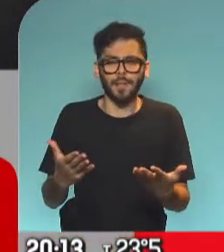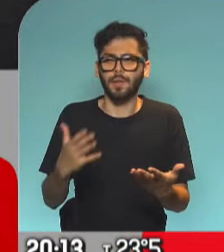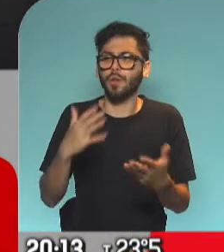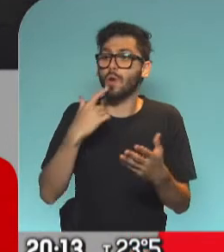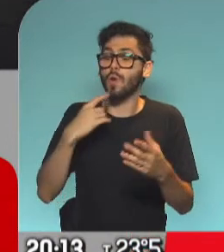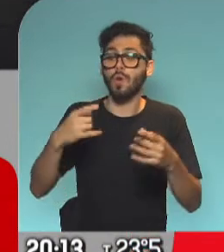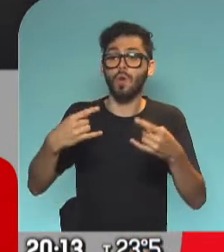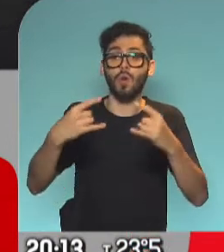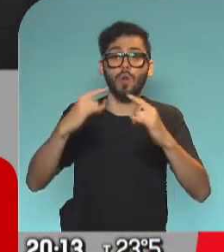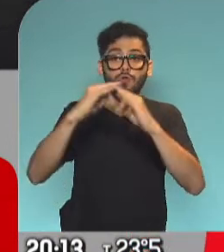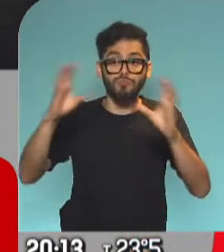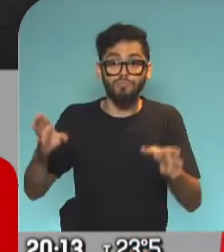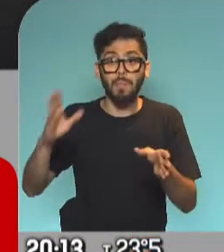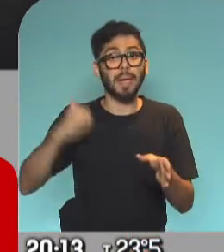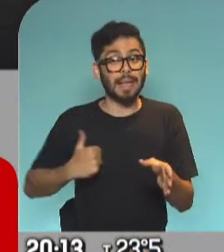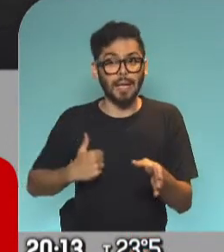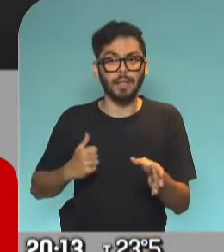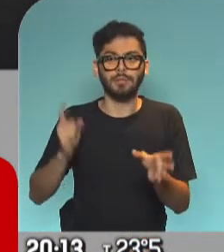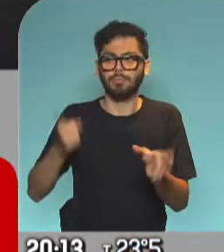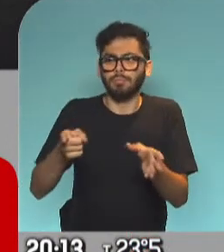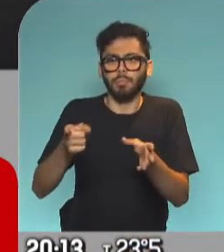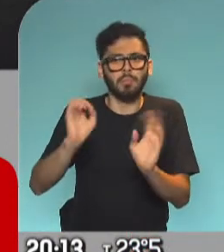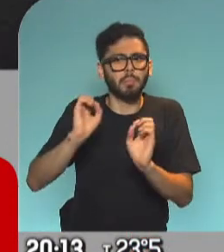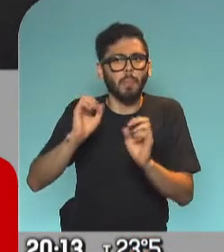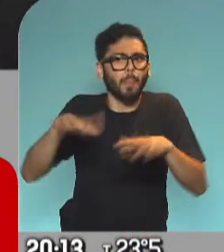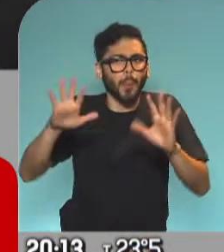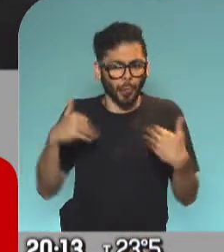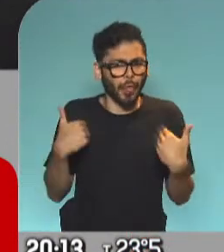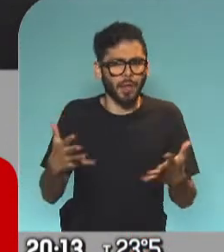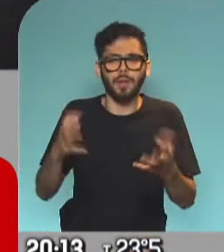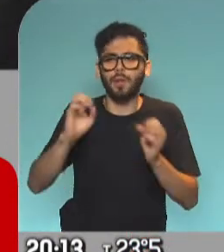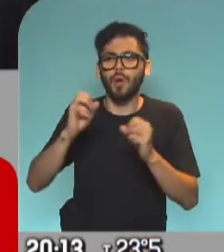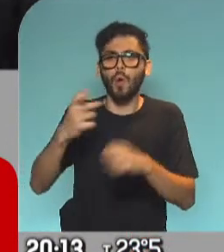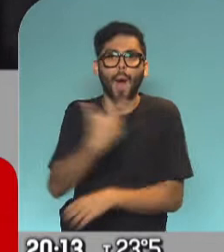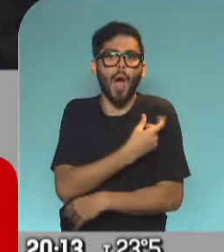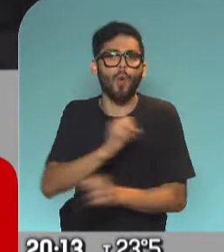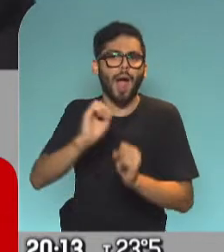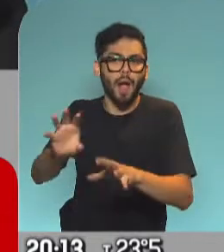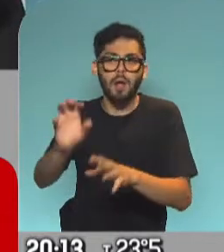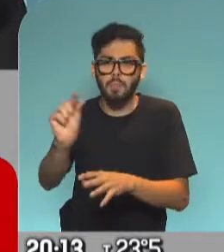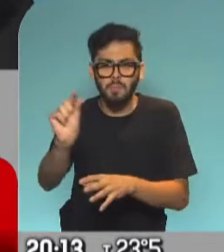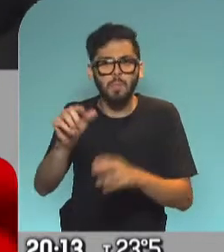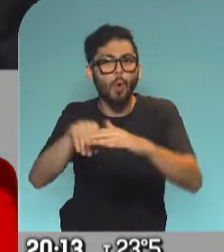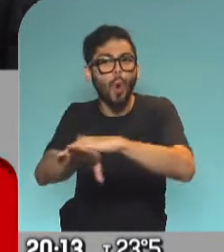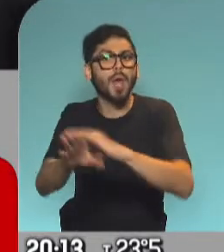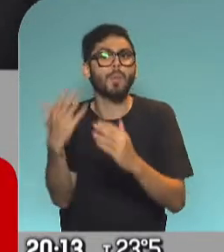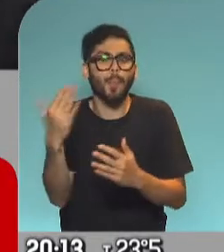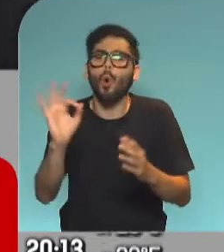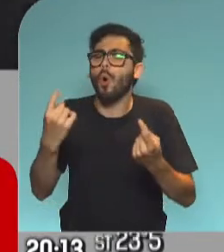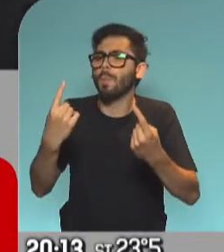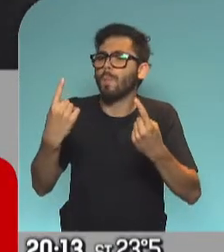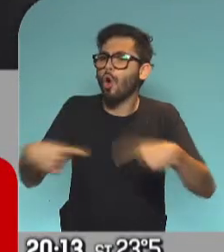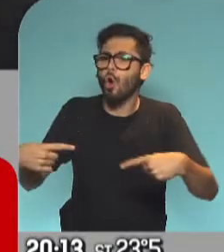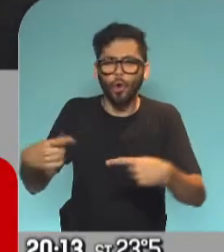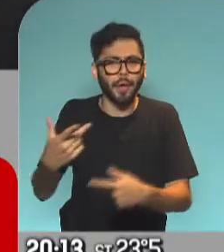ser utilizados como forma de depósito transitorio para las vacunas, o bien para todo lo que son los insumos